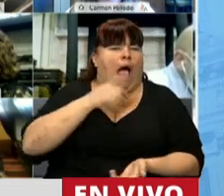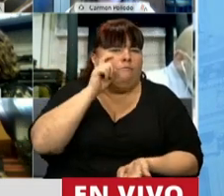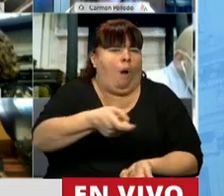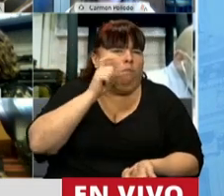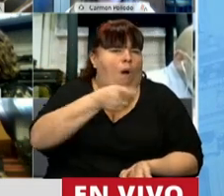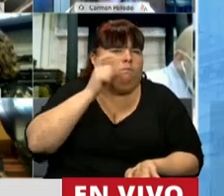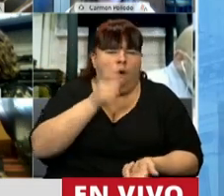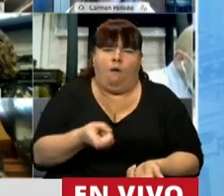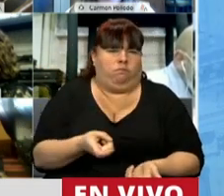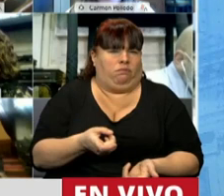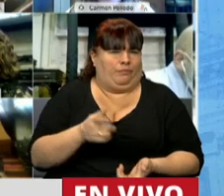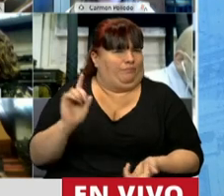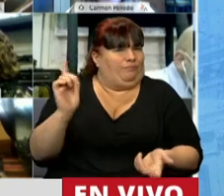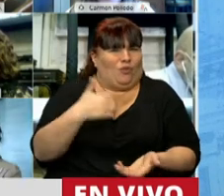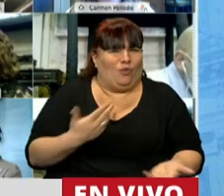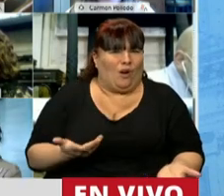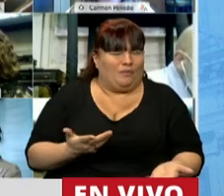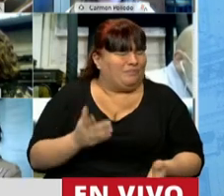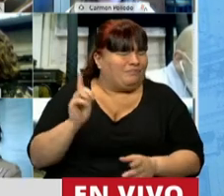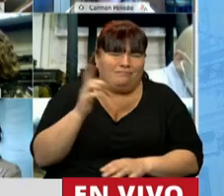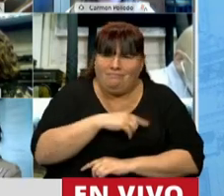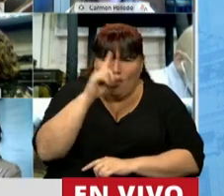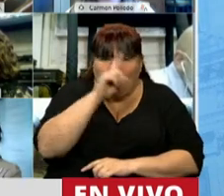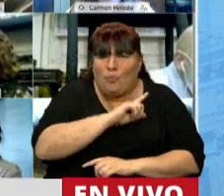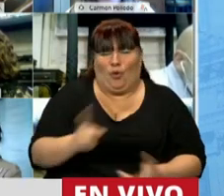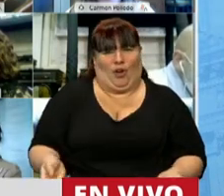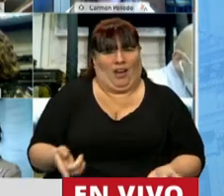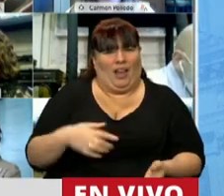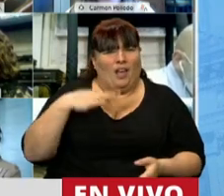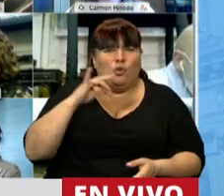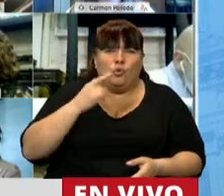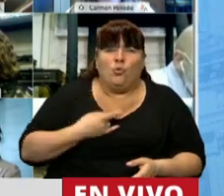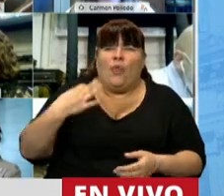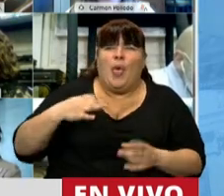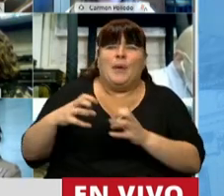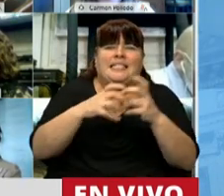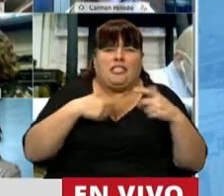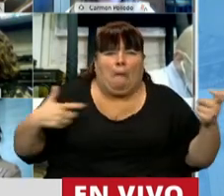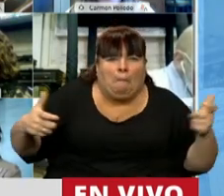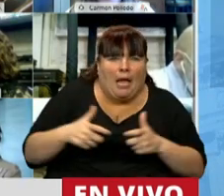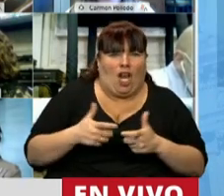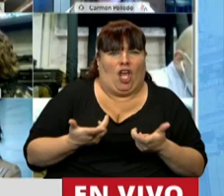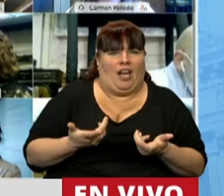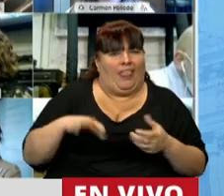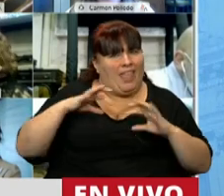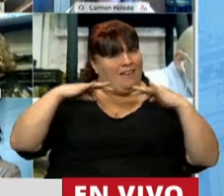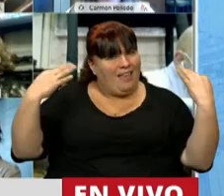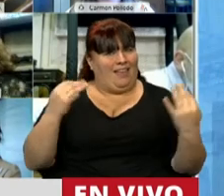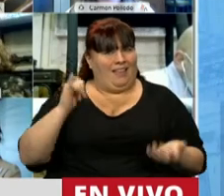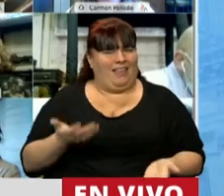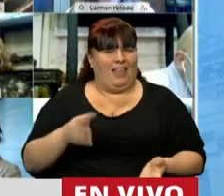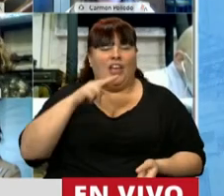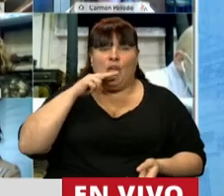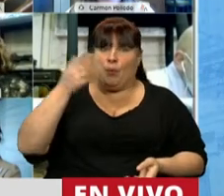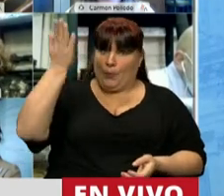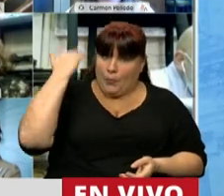humanos. Y es increíble, increíble que lo tengamos que hacer en una sesión de minoría. El viernes